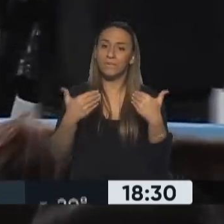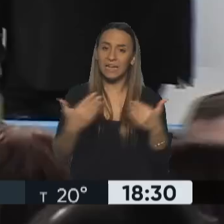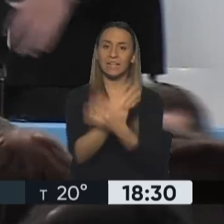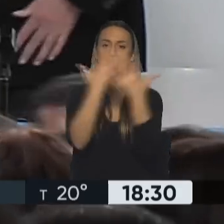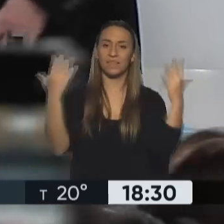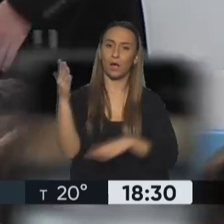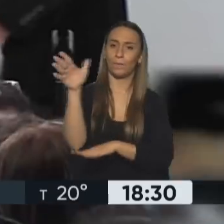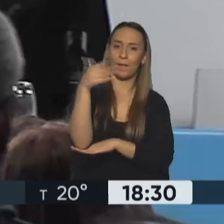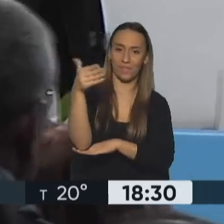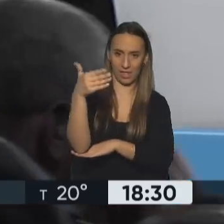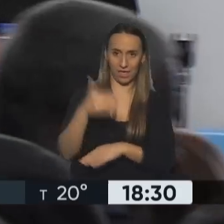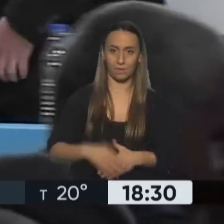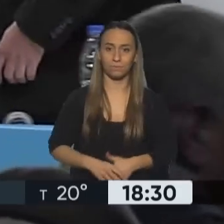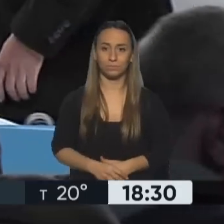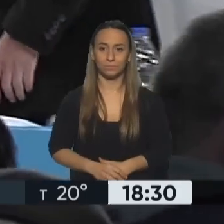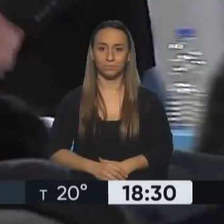de la Bandera.